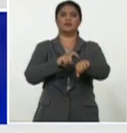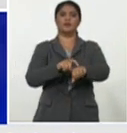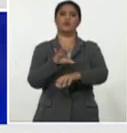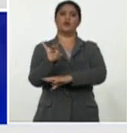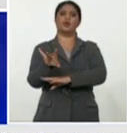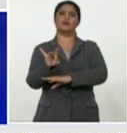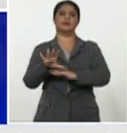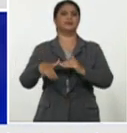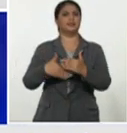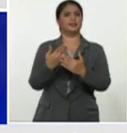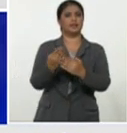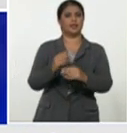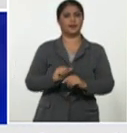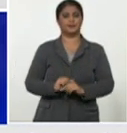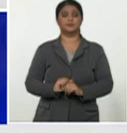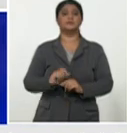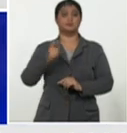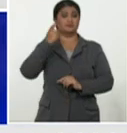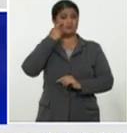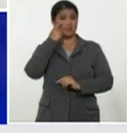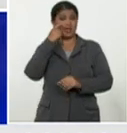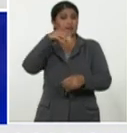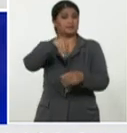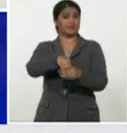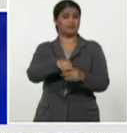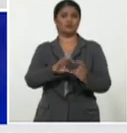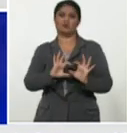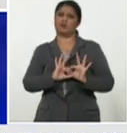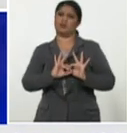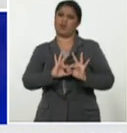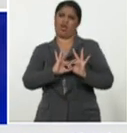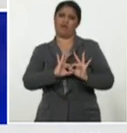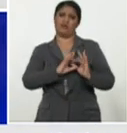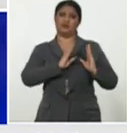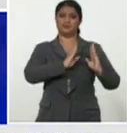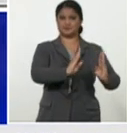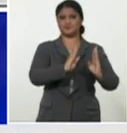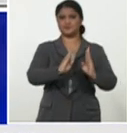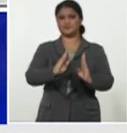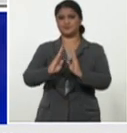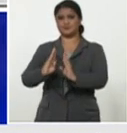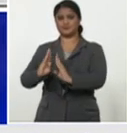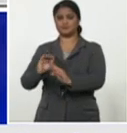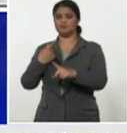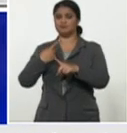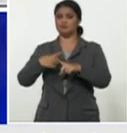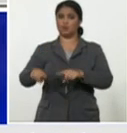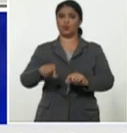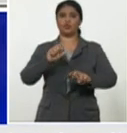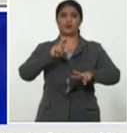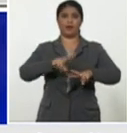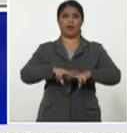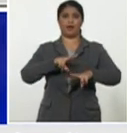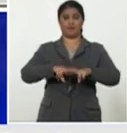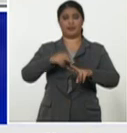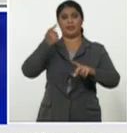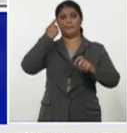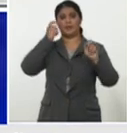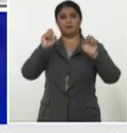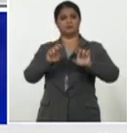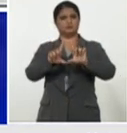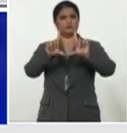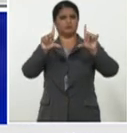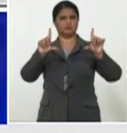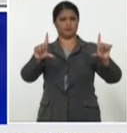y que, como ven, tienen la mayor complejidad. La provincia de La Habana, ahí se ve en el gráfico, realmente